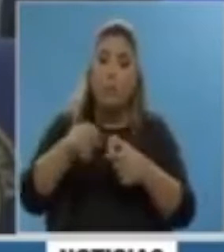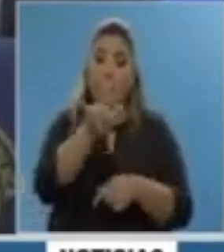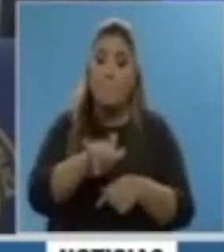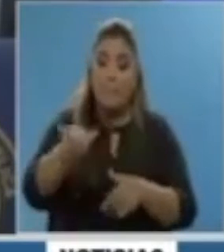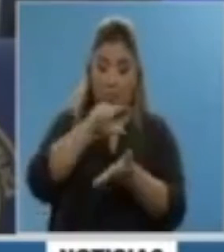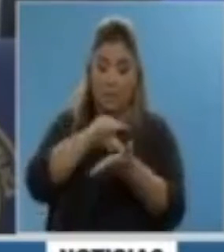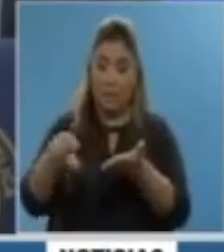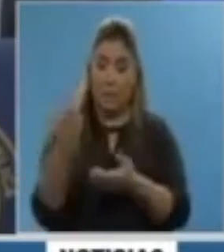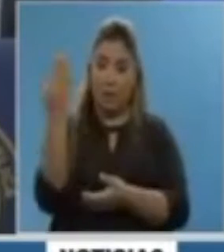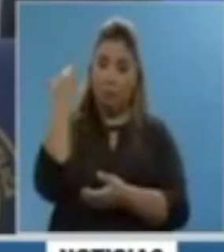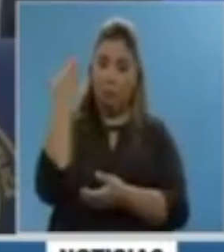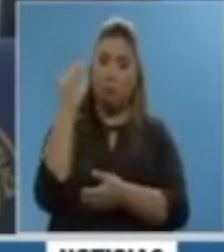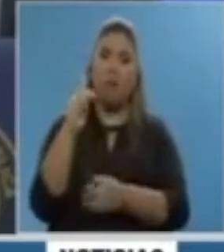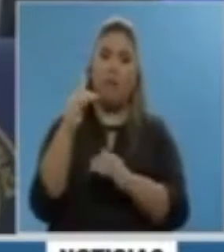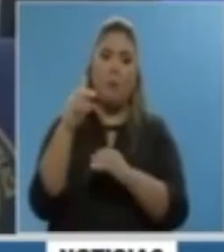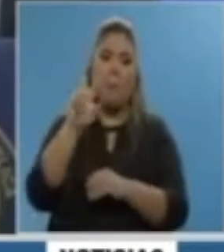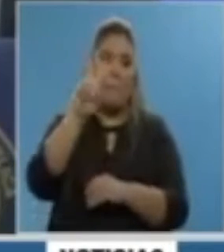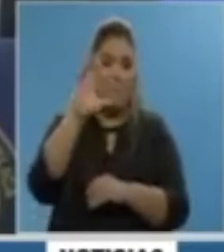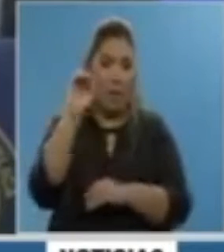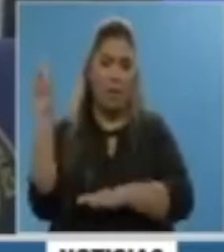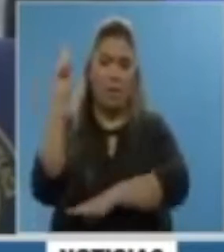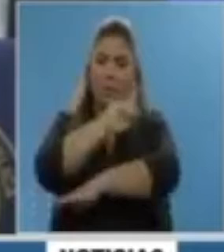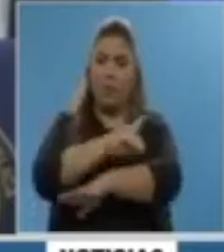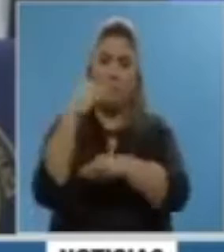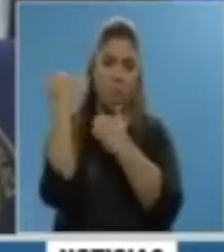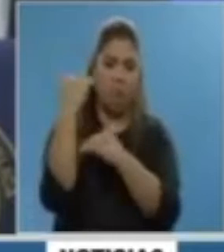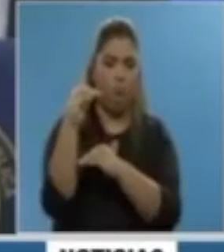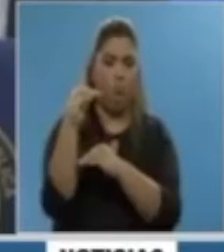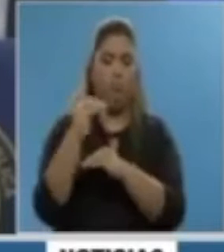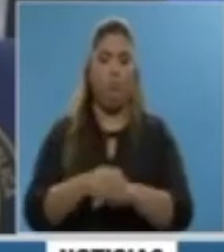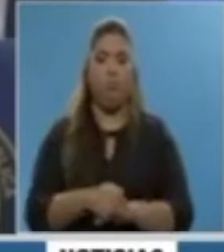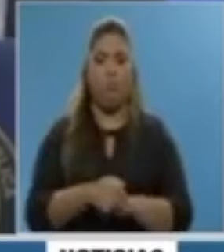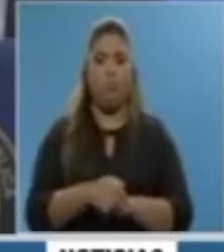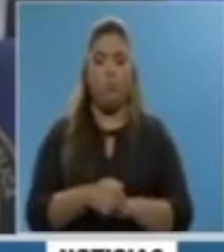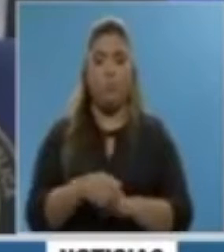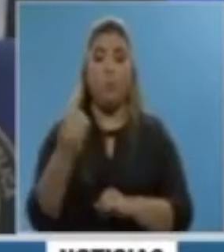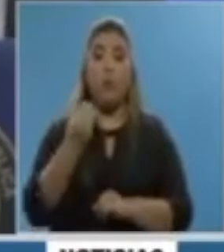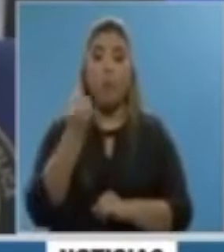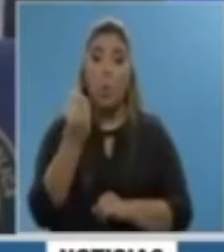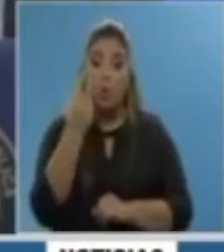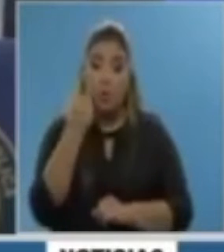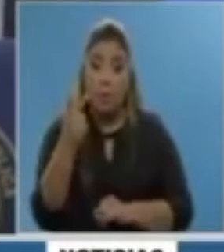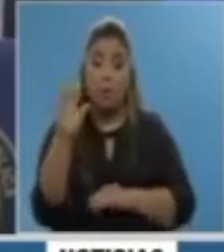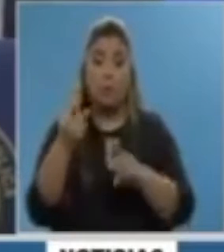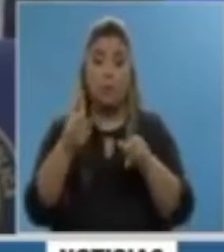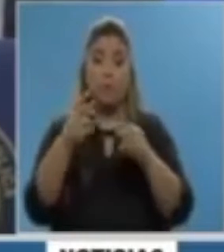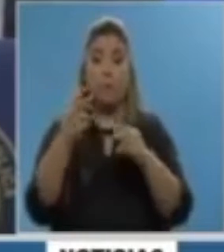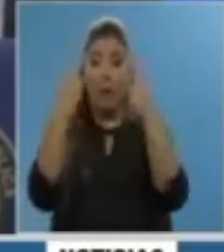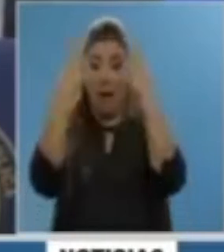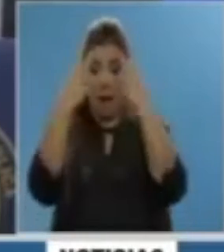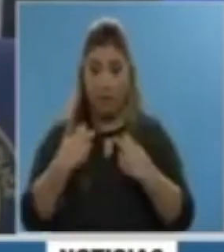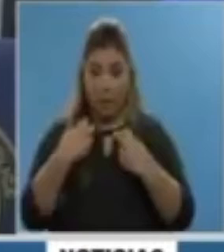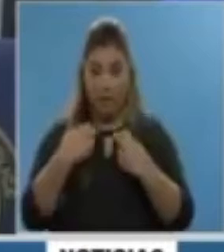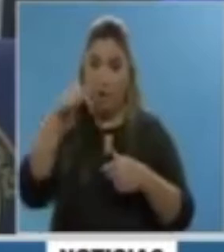semana anterior, se ha mantenido por encima de 20 días. Cuando tomamos la fecha de toma de muestra, es decir,